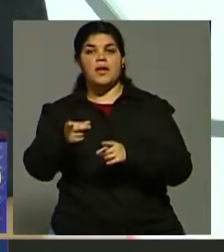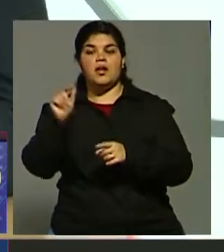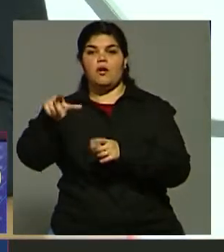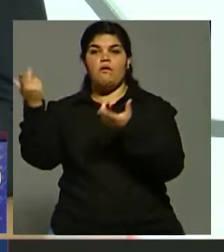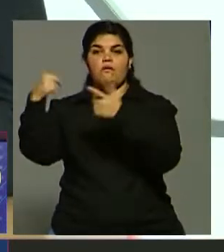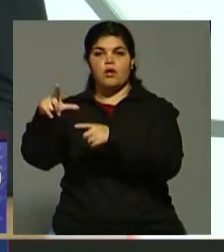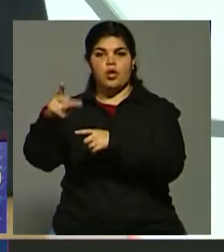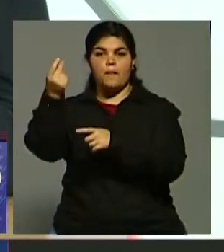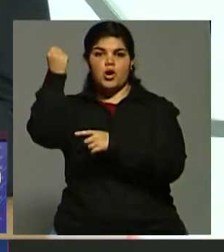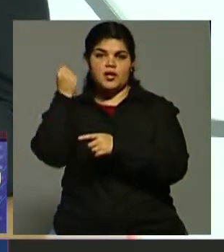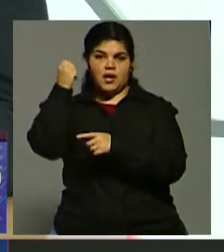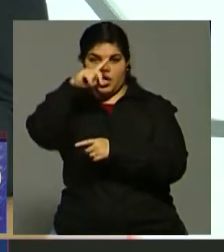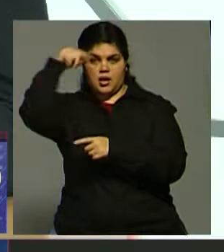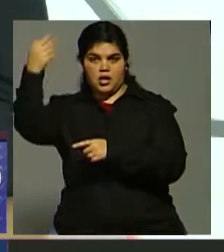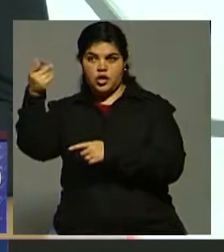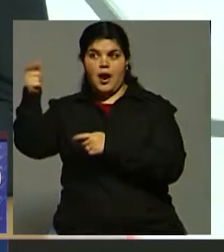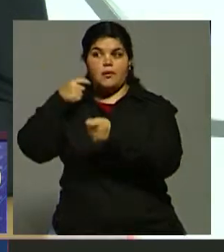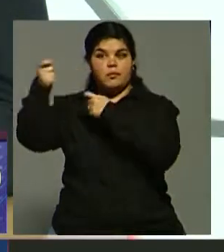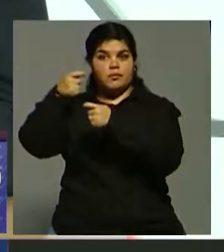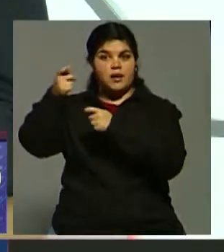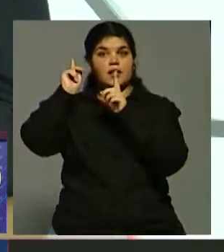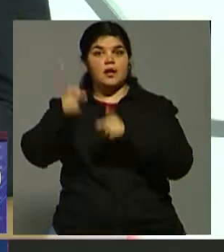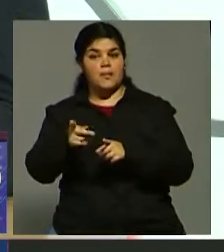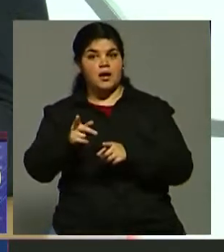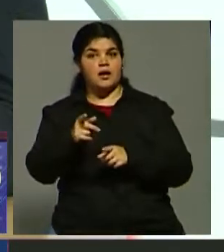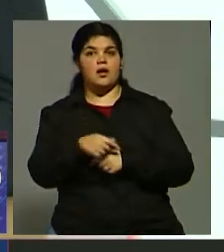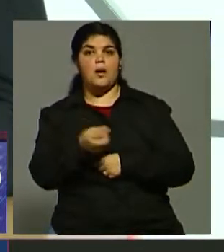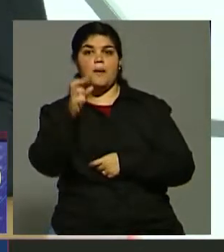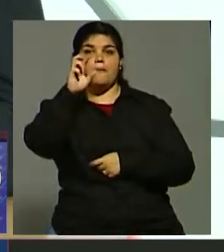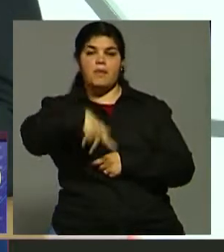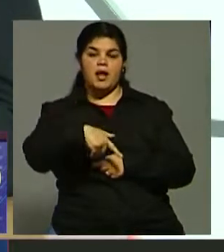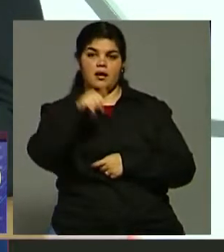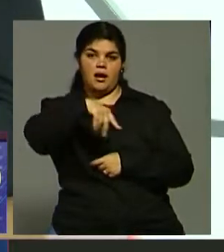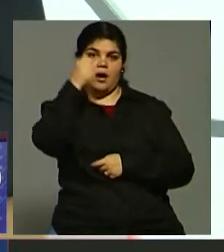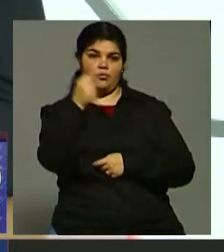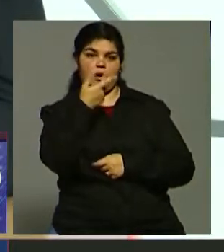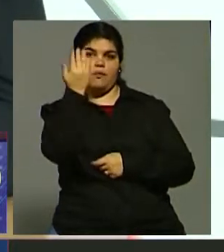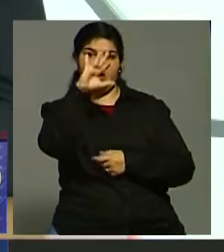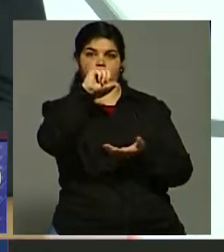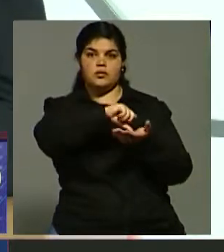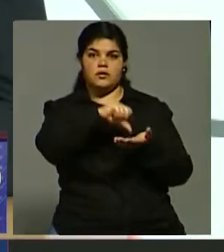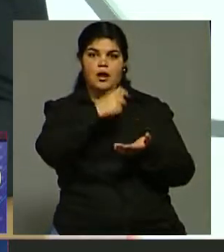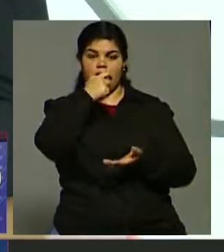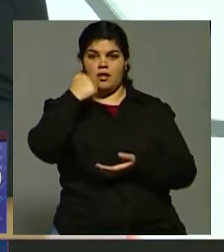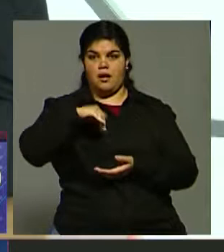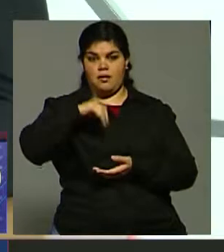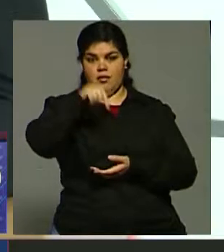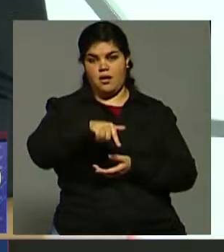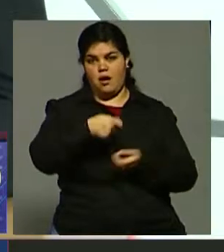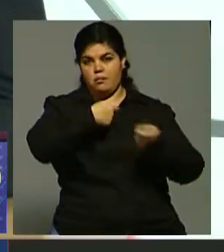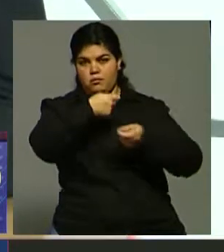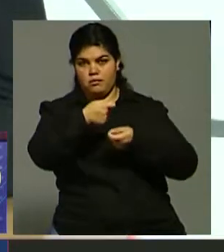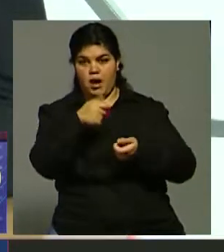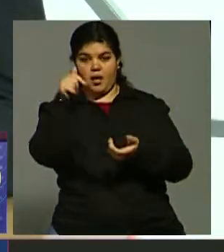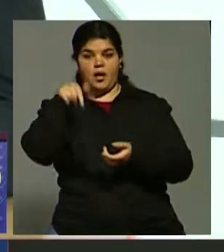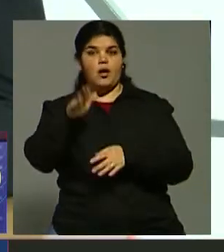en este sentido y también coordinar con la política monetaria decir con el banco central de la república argentina ya en la reunión